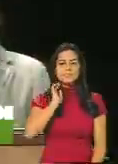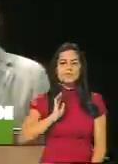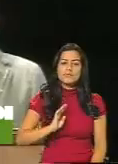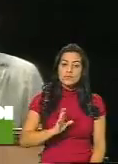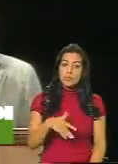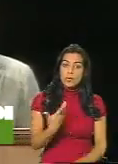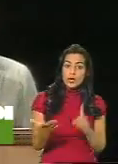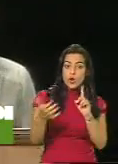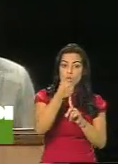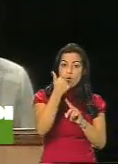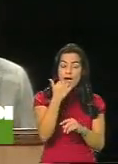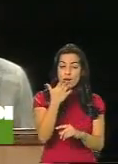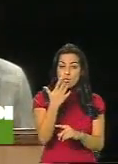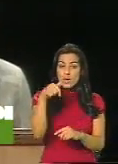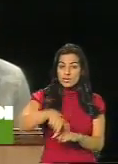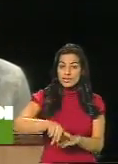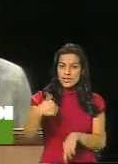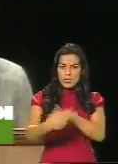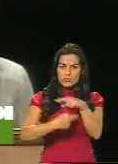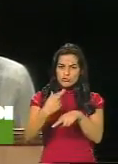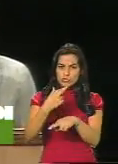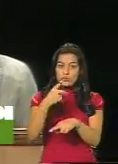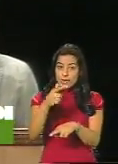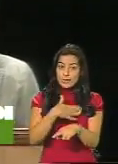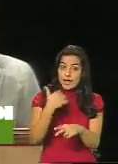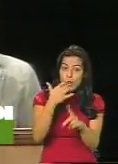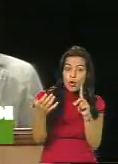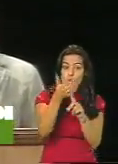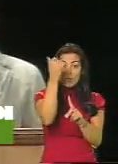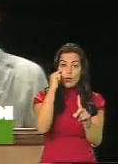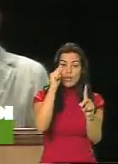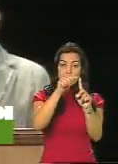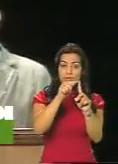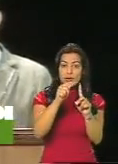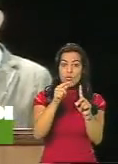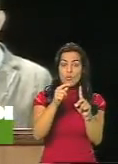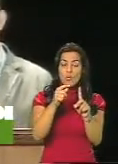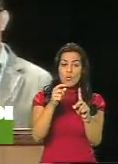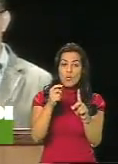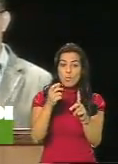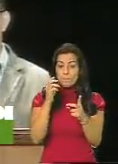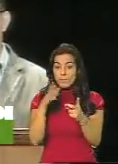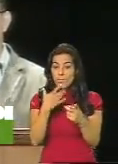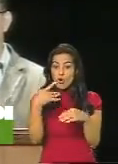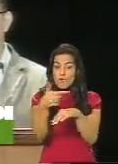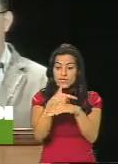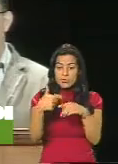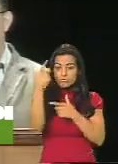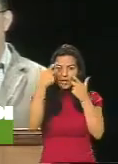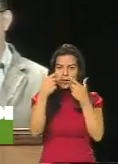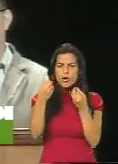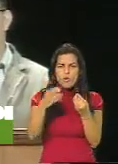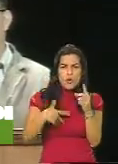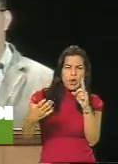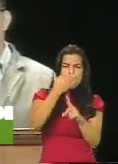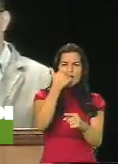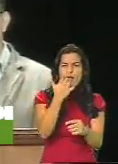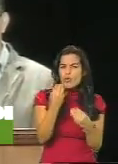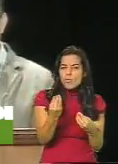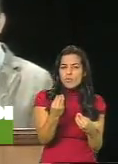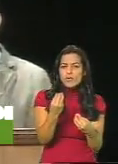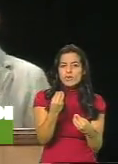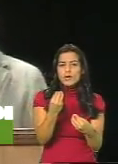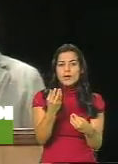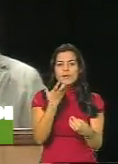para lograr las cosas en la Revolución Bolivariana y para lograr las cosas en el gobierno de Hugo Chávez, no hace falta